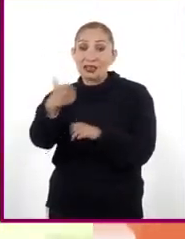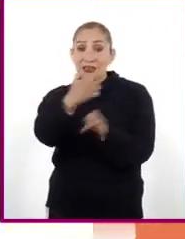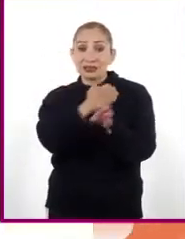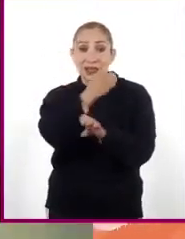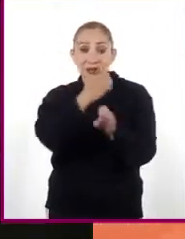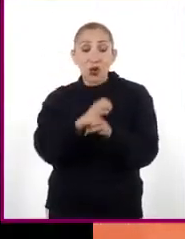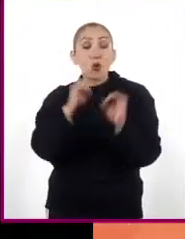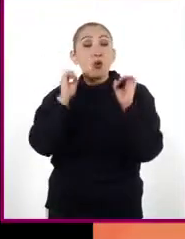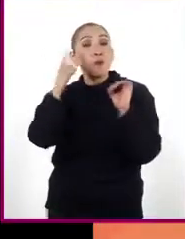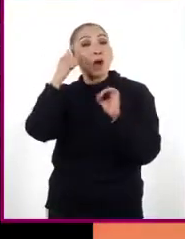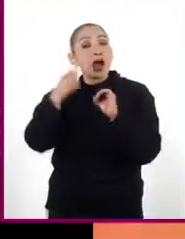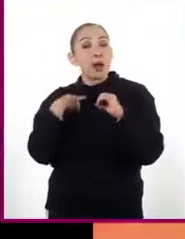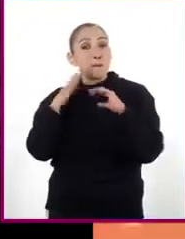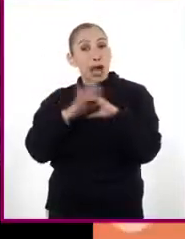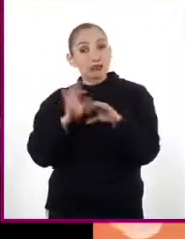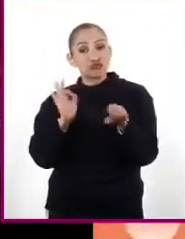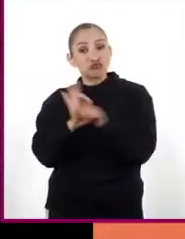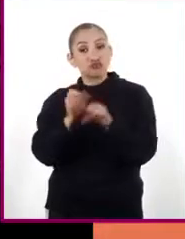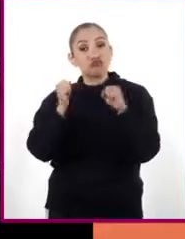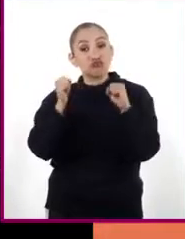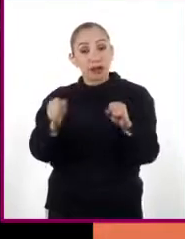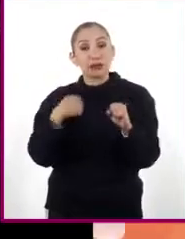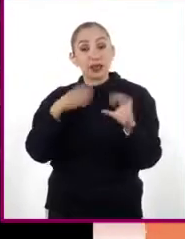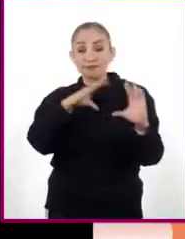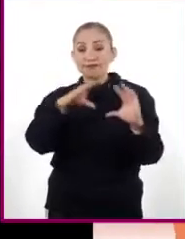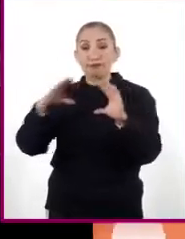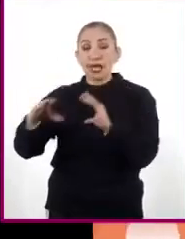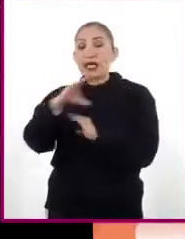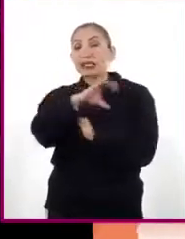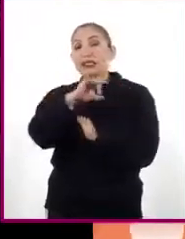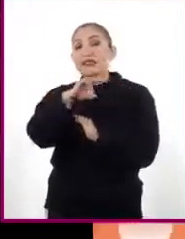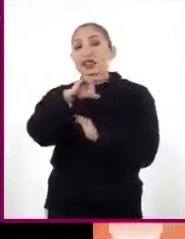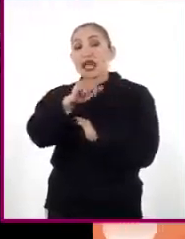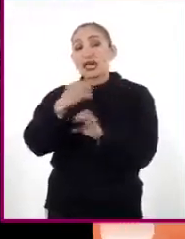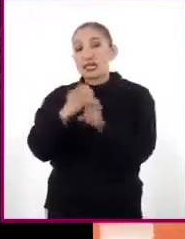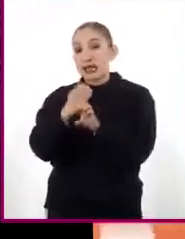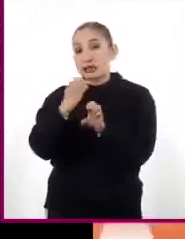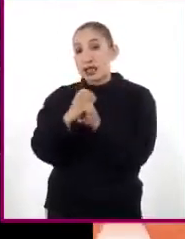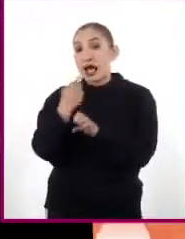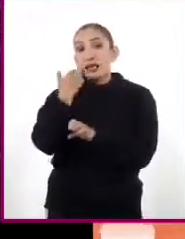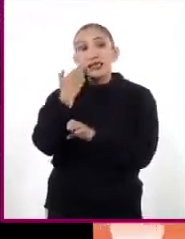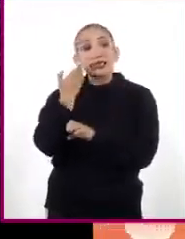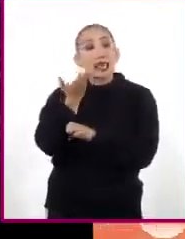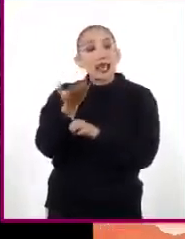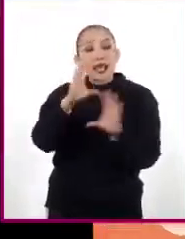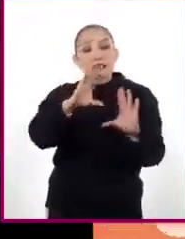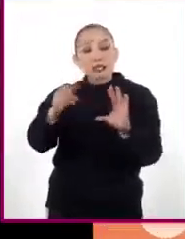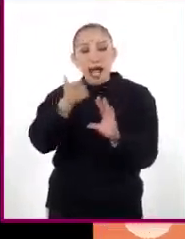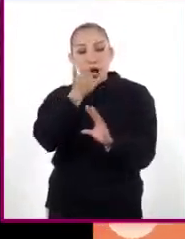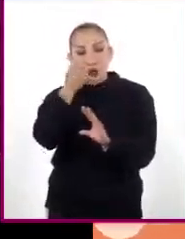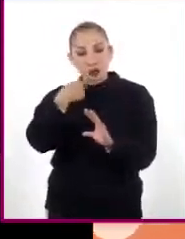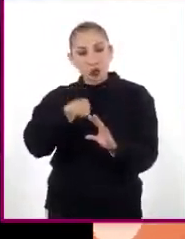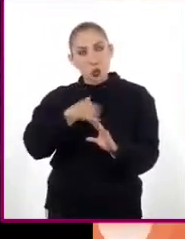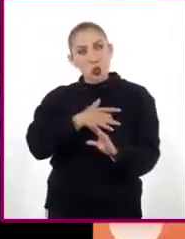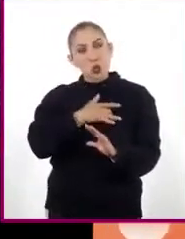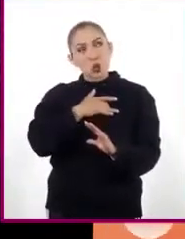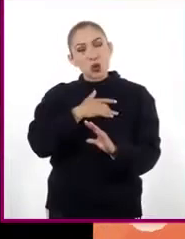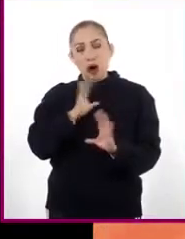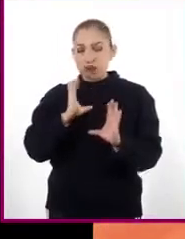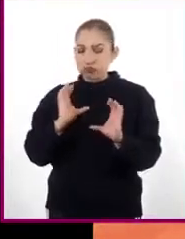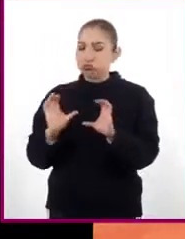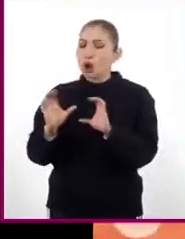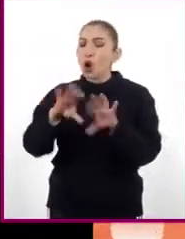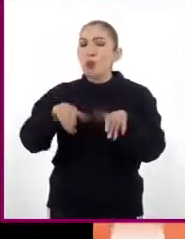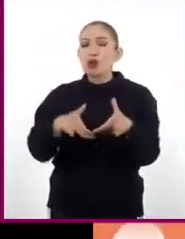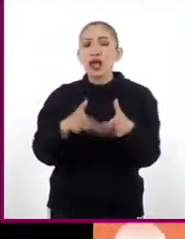entidades. O para fortalecer los de la asignatura de formación cívica y ética, que buscan formar alumnos comprometidos con su